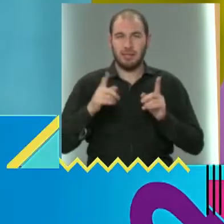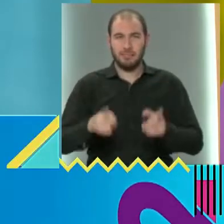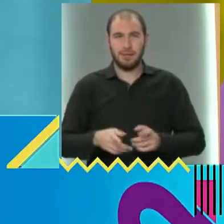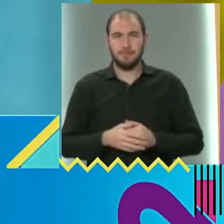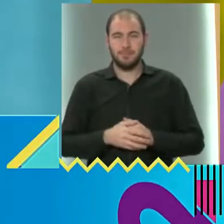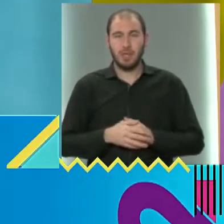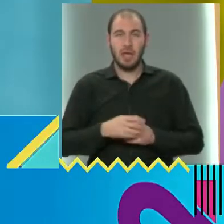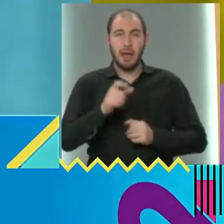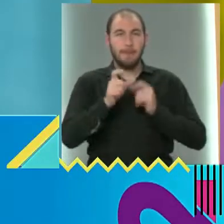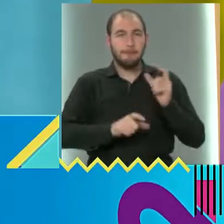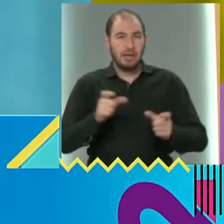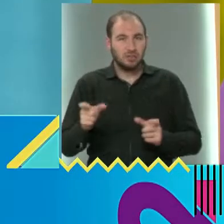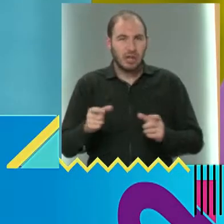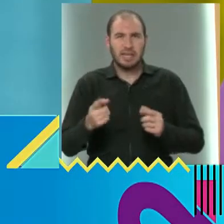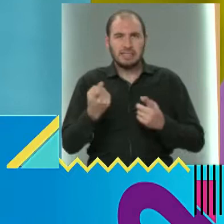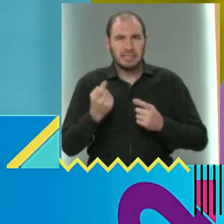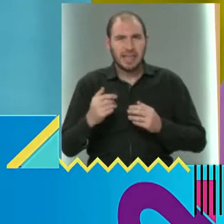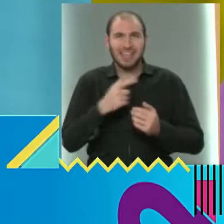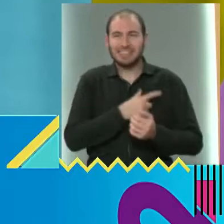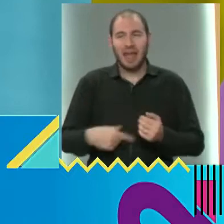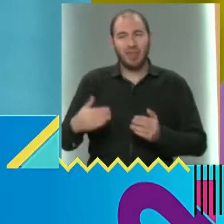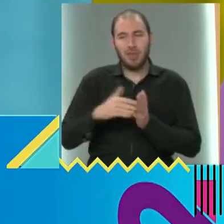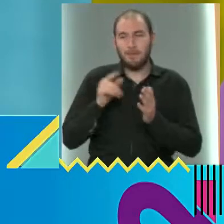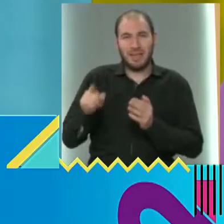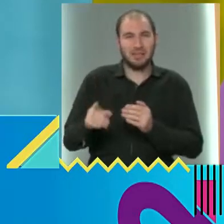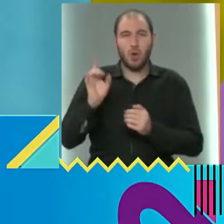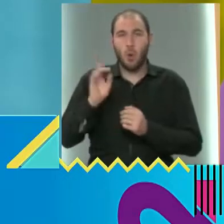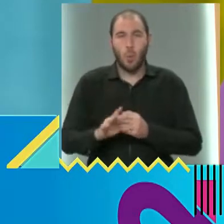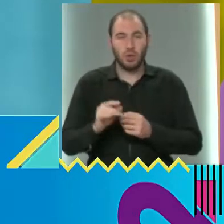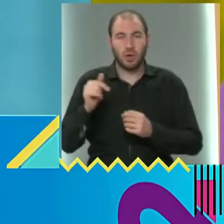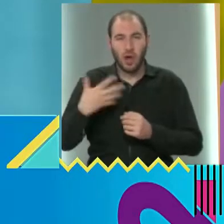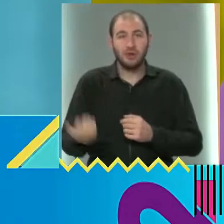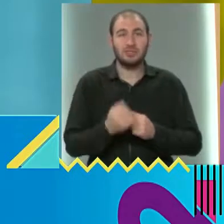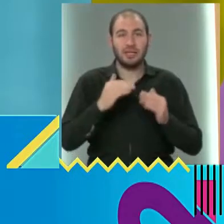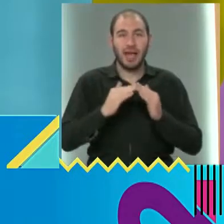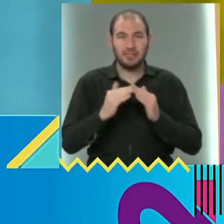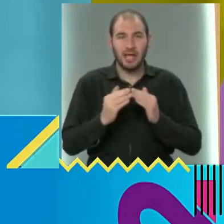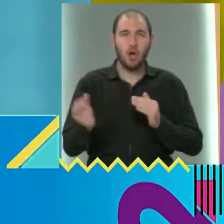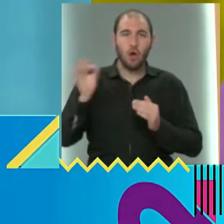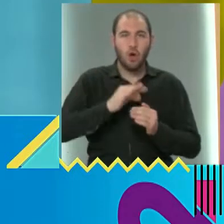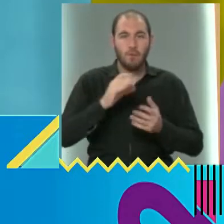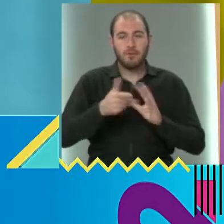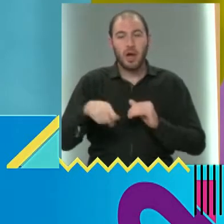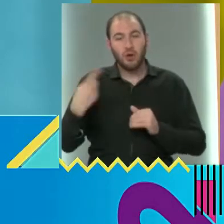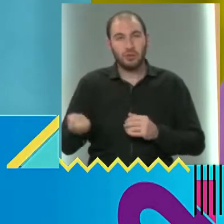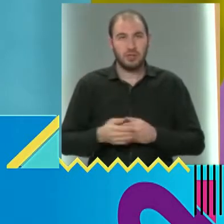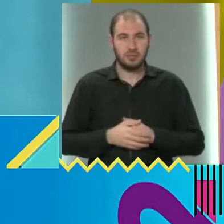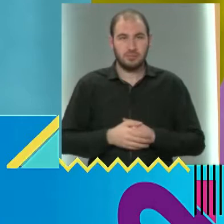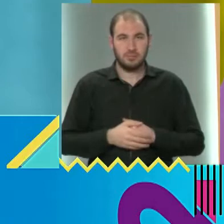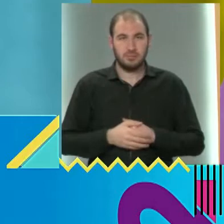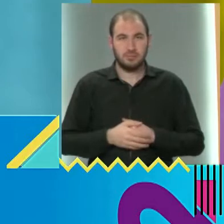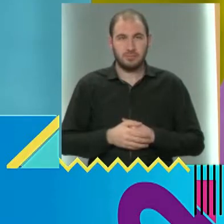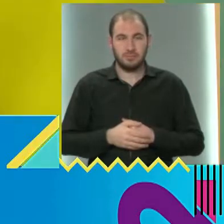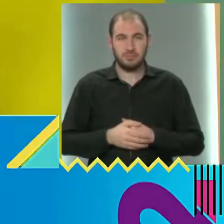es si las personas dependemos del Estado solamente para poder acceder a nuestra casa o existen otras formas.